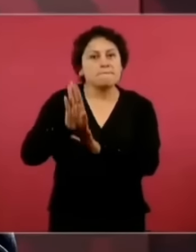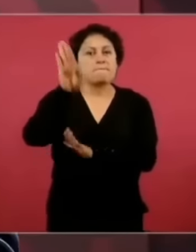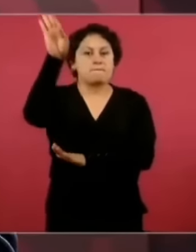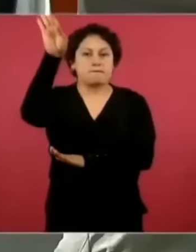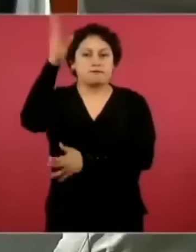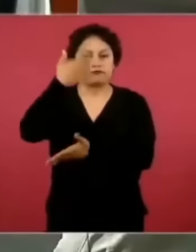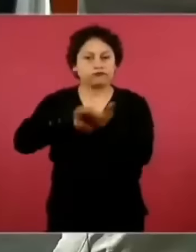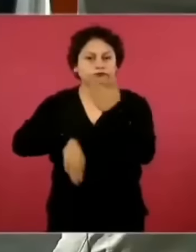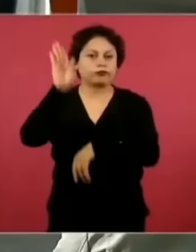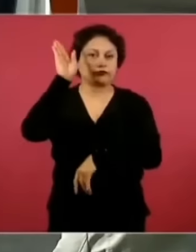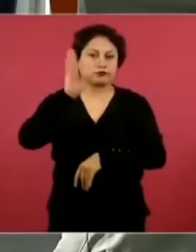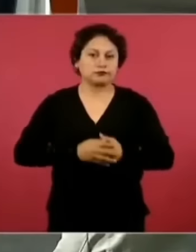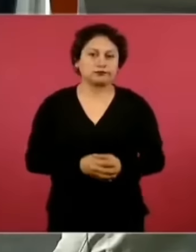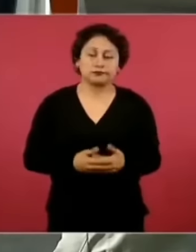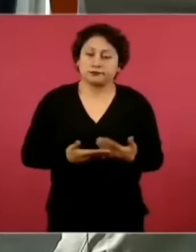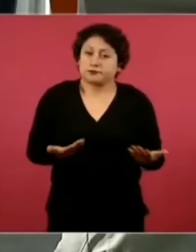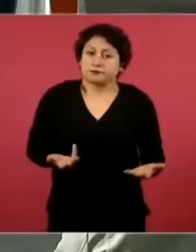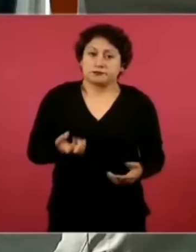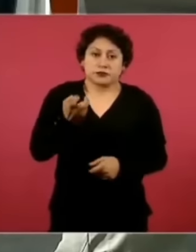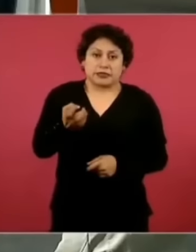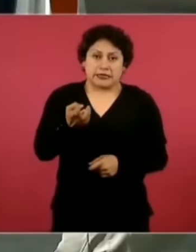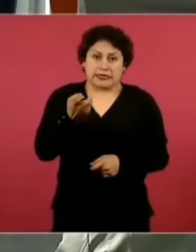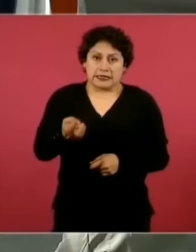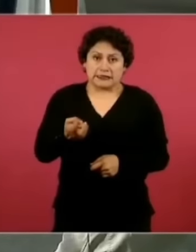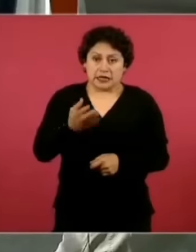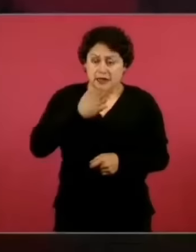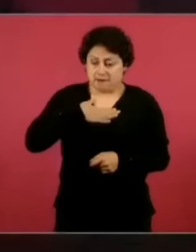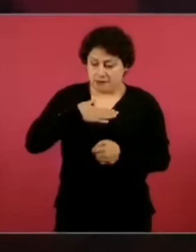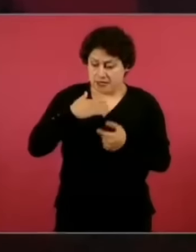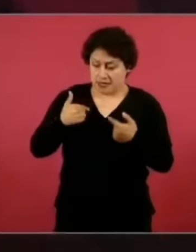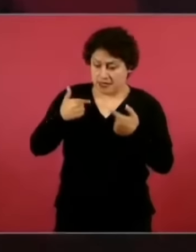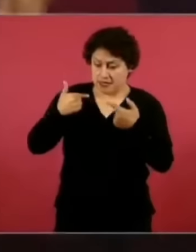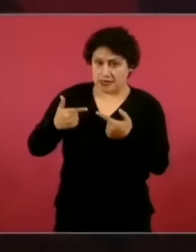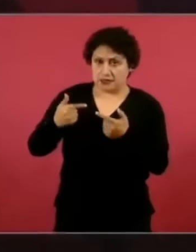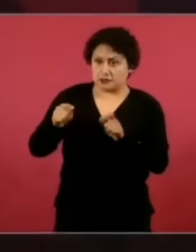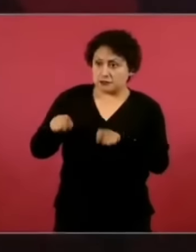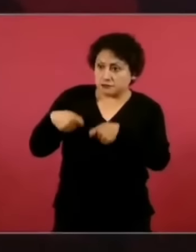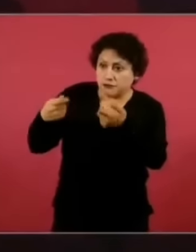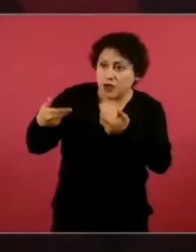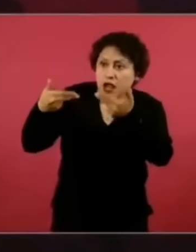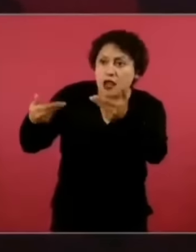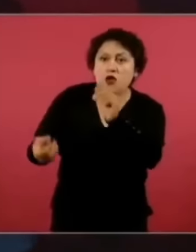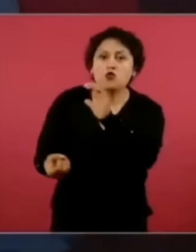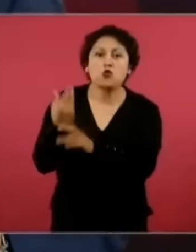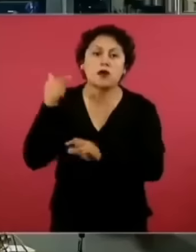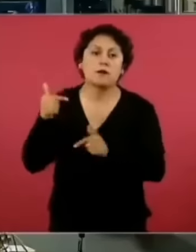Y esa es la herencia para las nuevas generaciones. Si él se siente